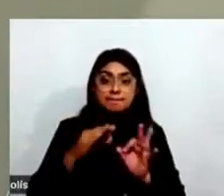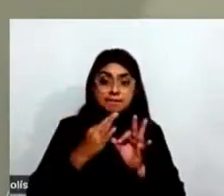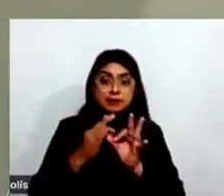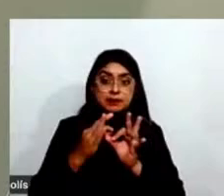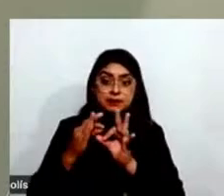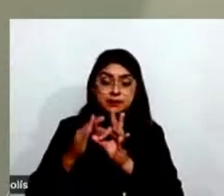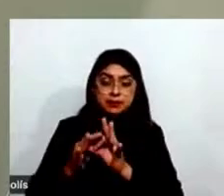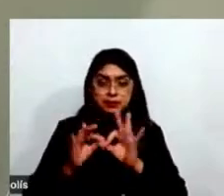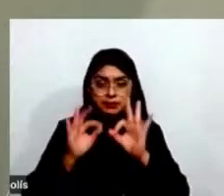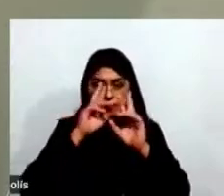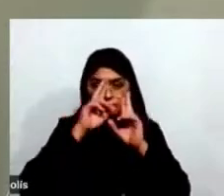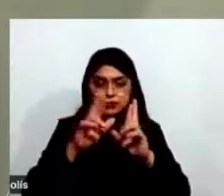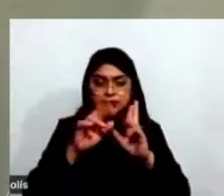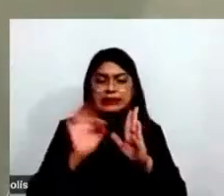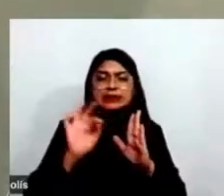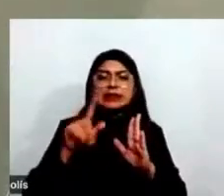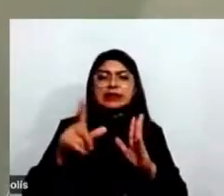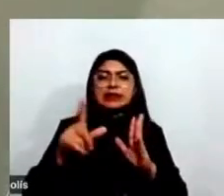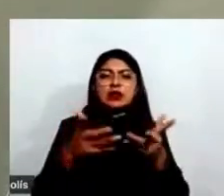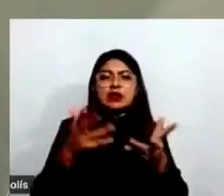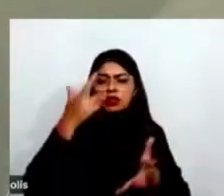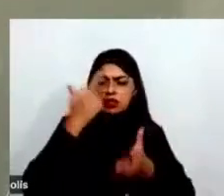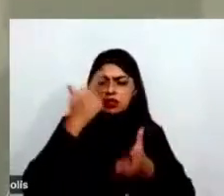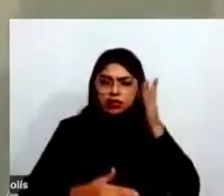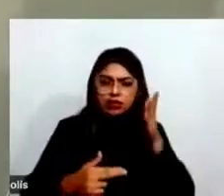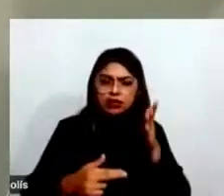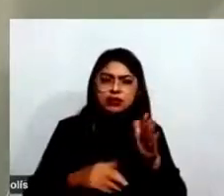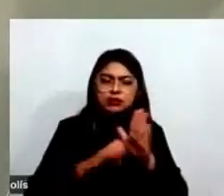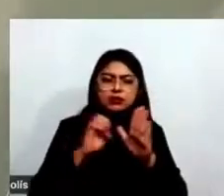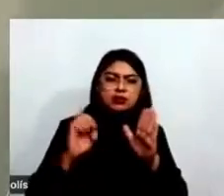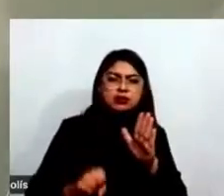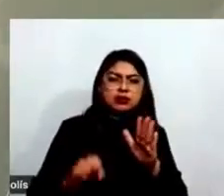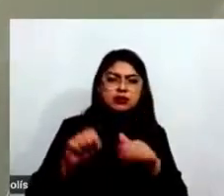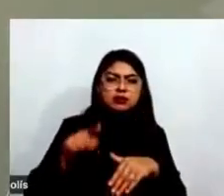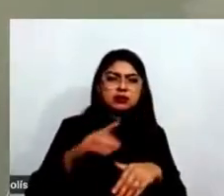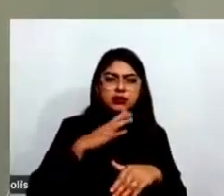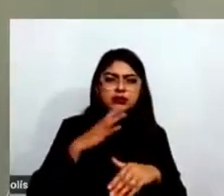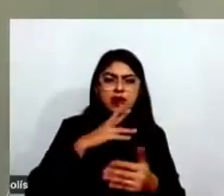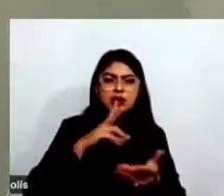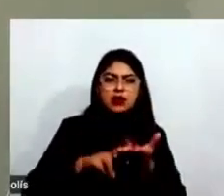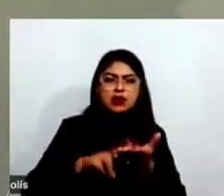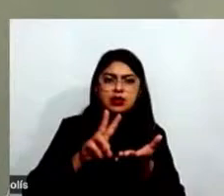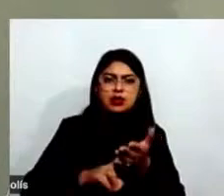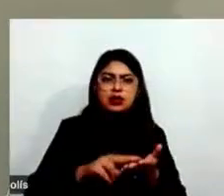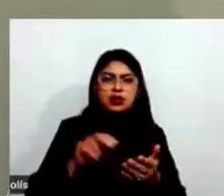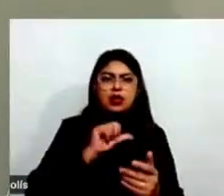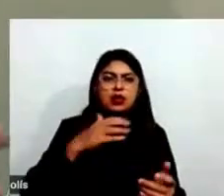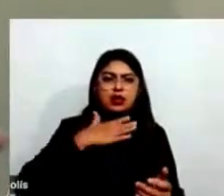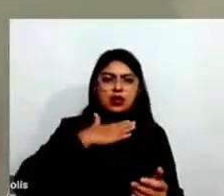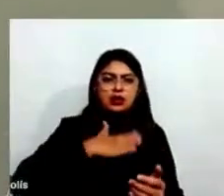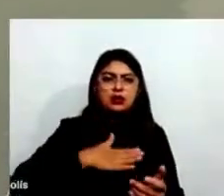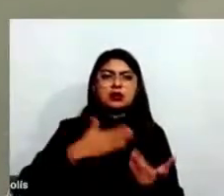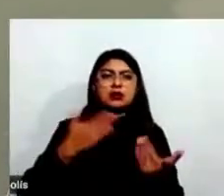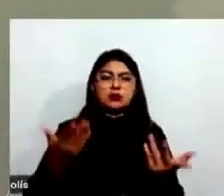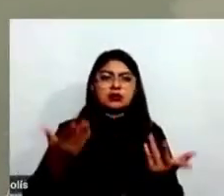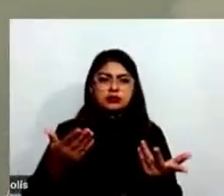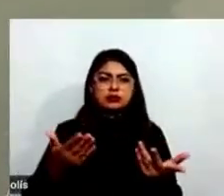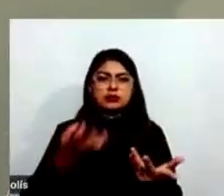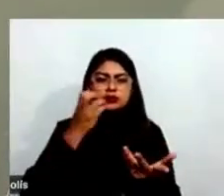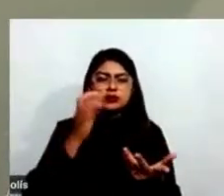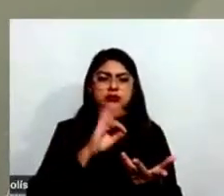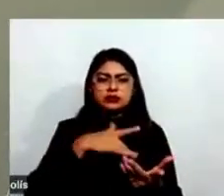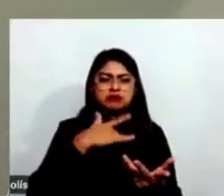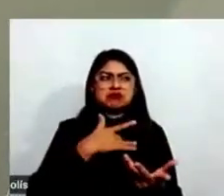que no sea propio de la dignidad de la justicia, cosas así. Uno dice, bueno, ¿y eso qué es? Eso es como demasiado amplio.